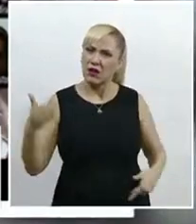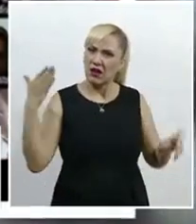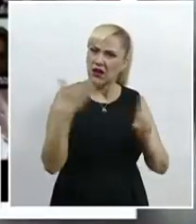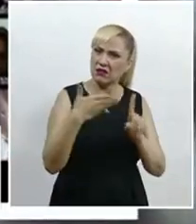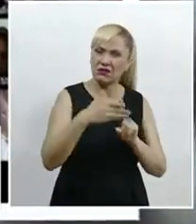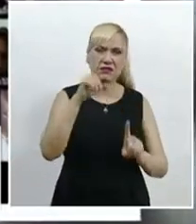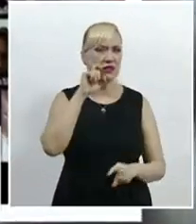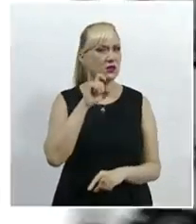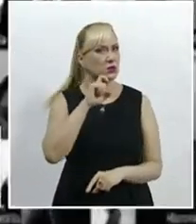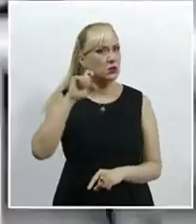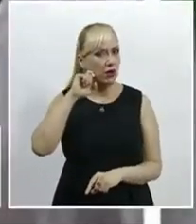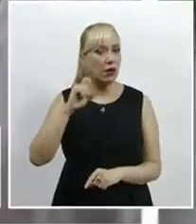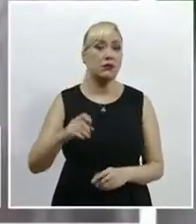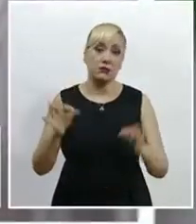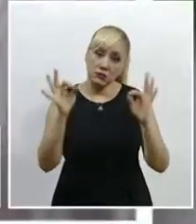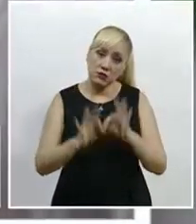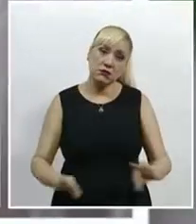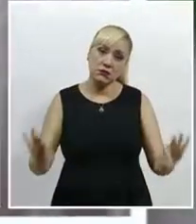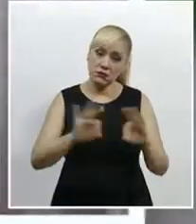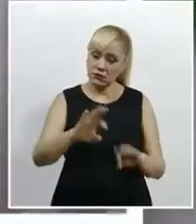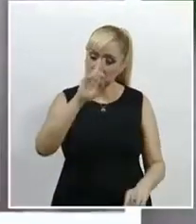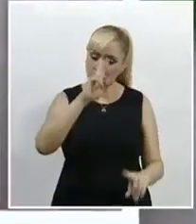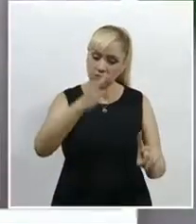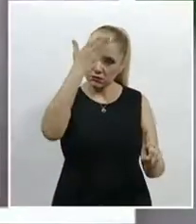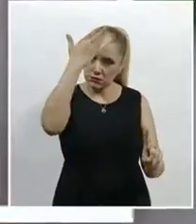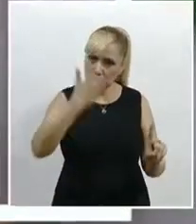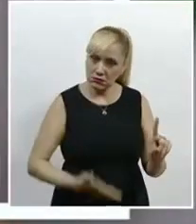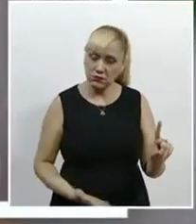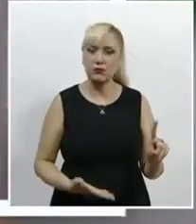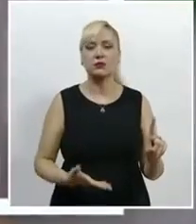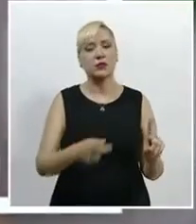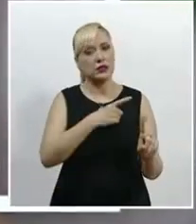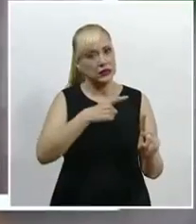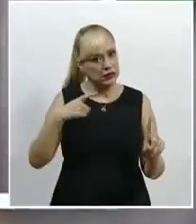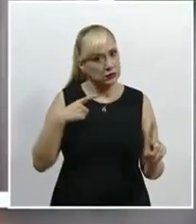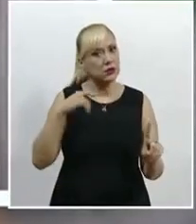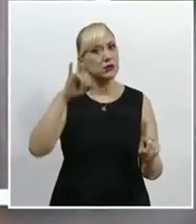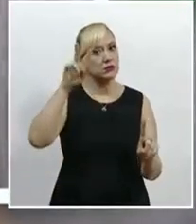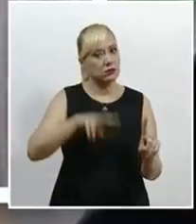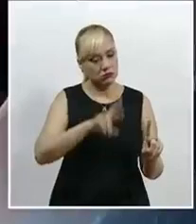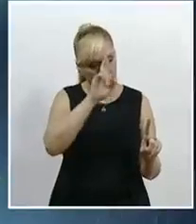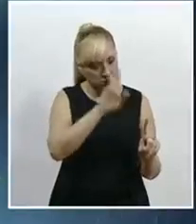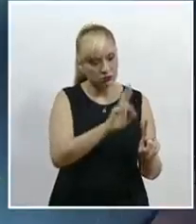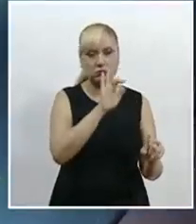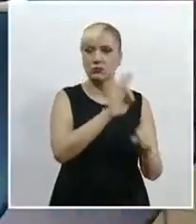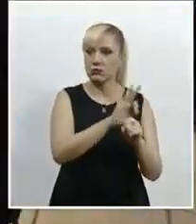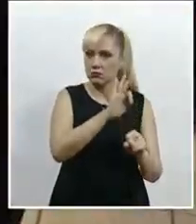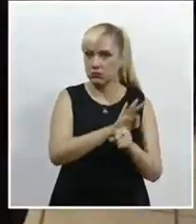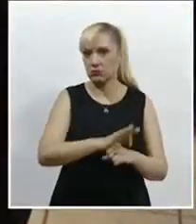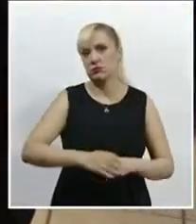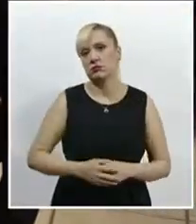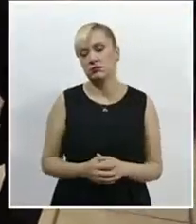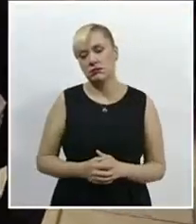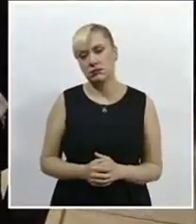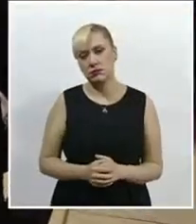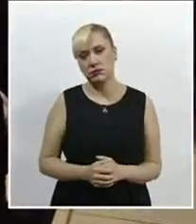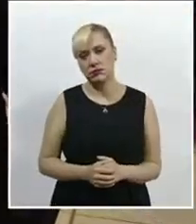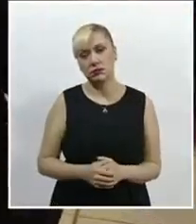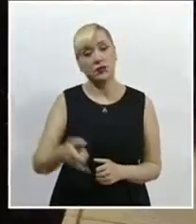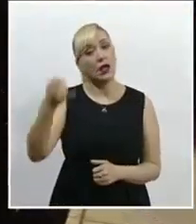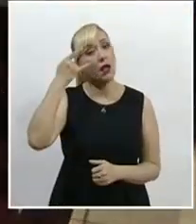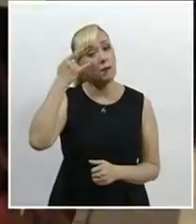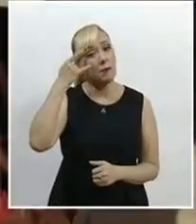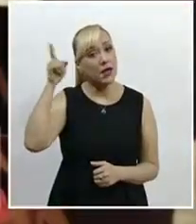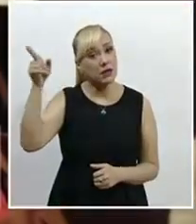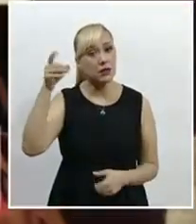que se enfocó en la importancia de la dignidad como un bien jurídico que debe ser protegido y respetado. En Campeche,